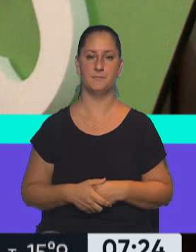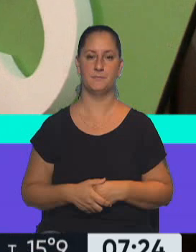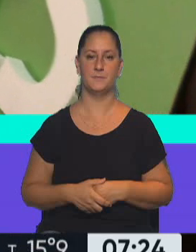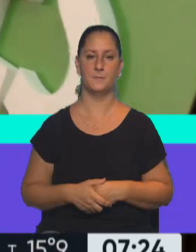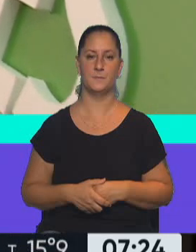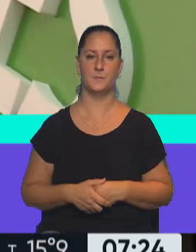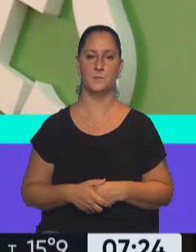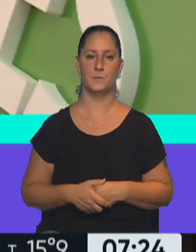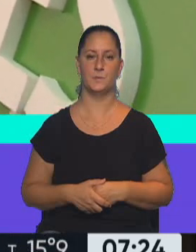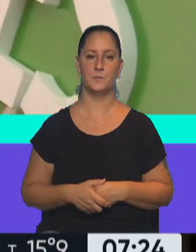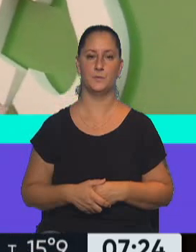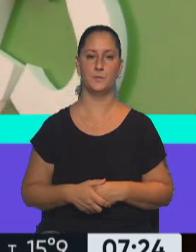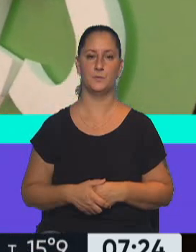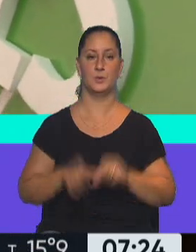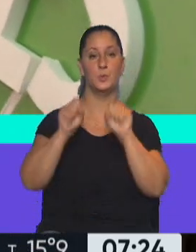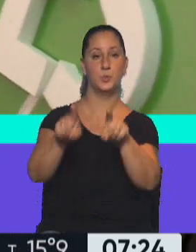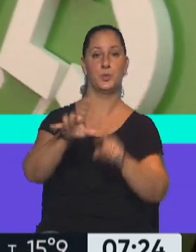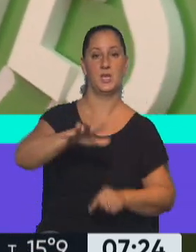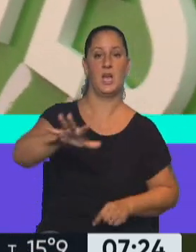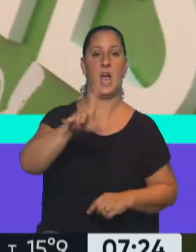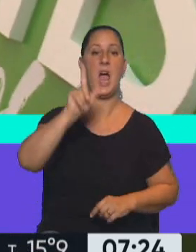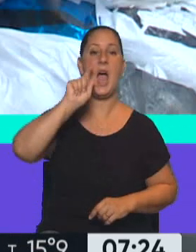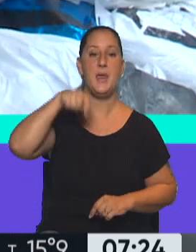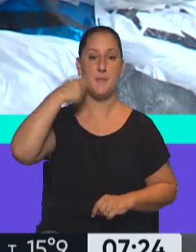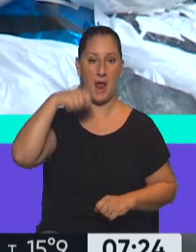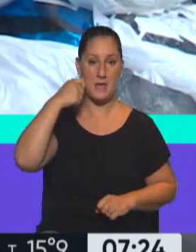de lo que va a ser para los animales.